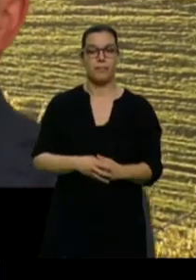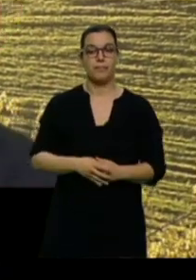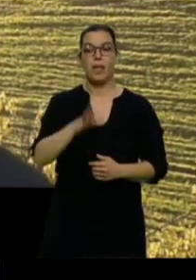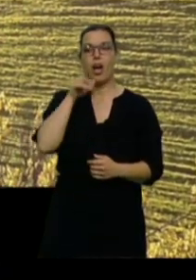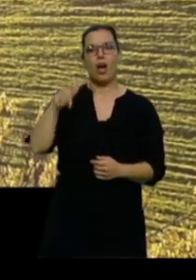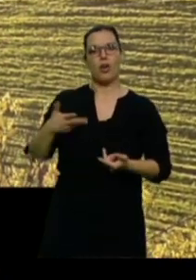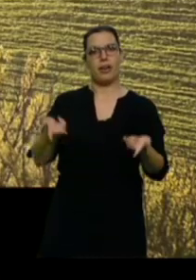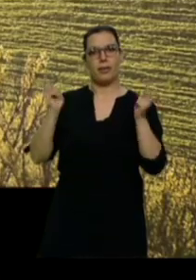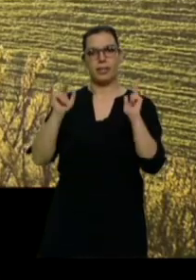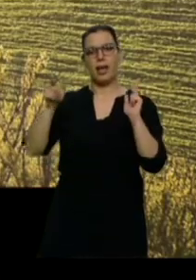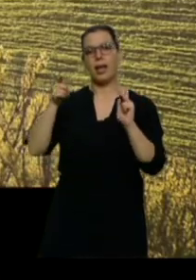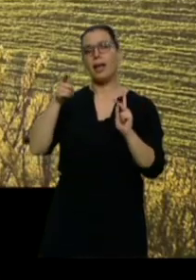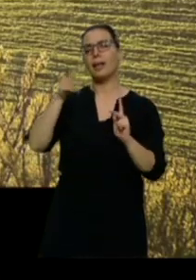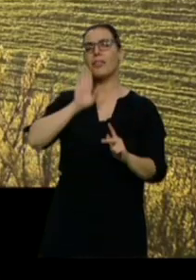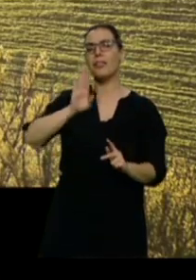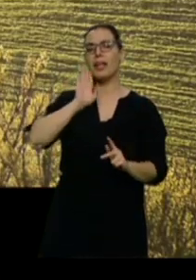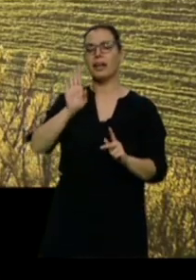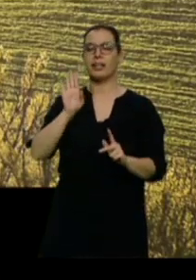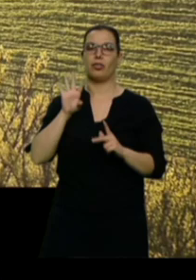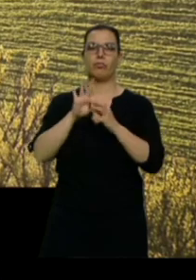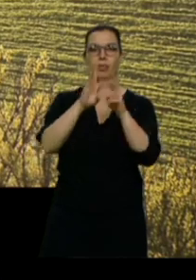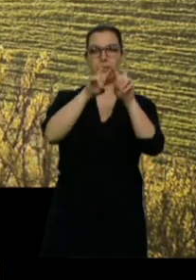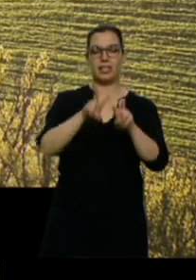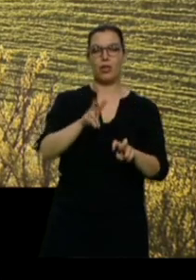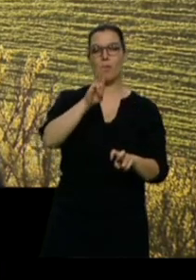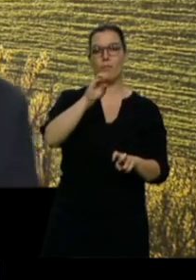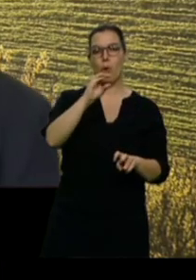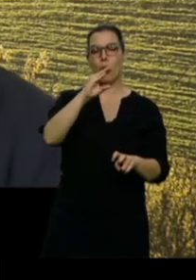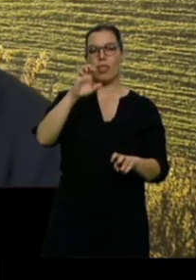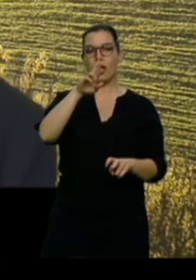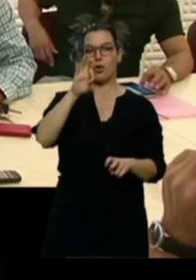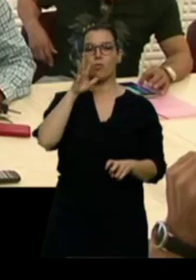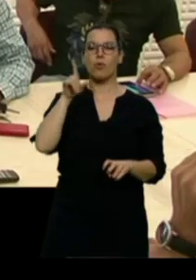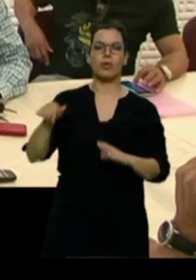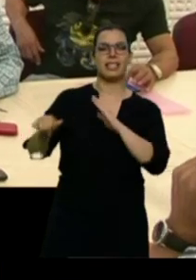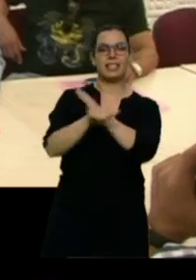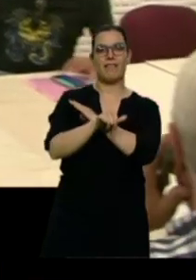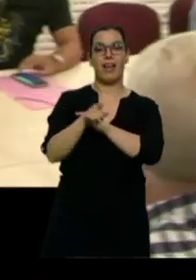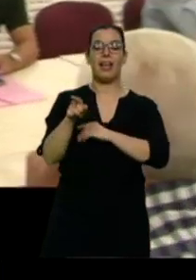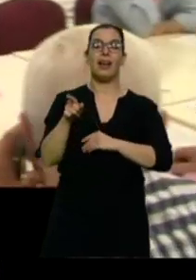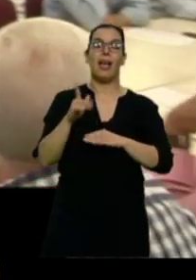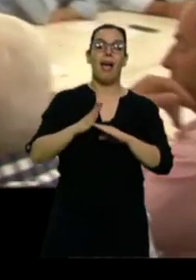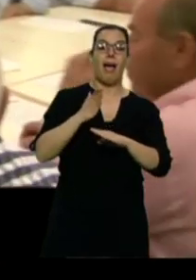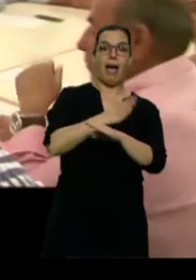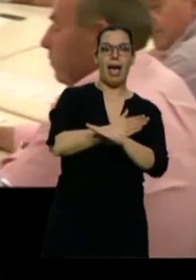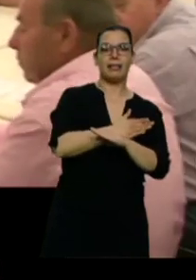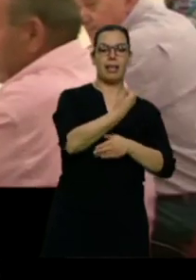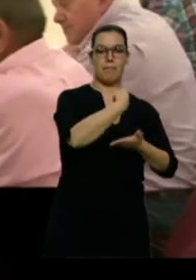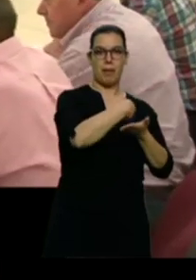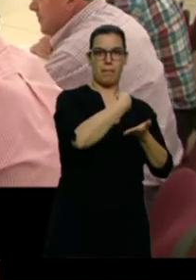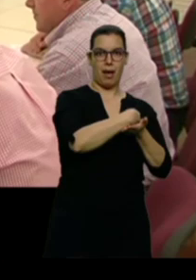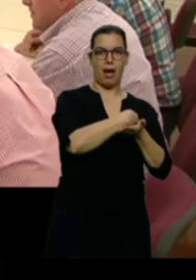está acusado dentro de la operación Pocero por un presunto delito de estafa al cobrar por anticipado la ejecución de pozos de sondeo. El